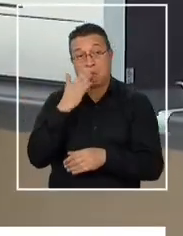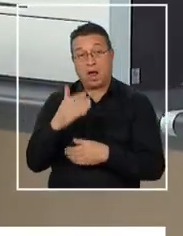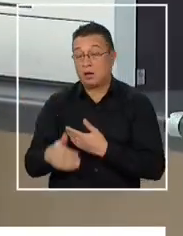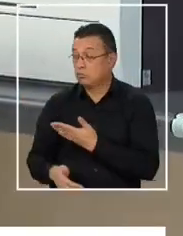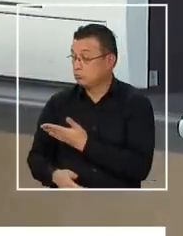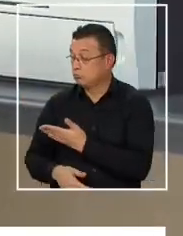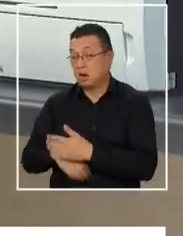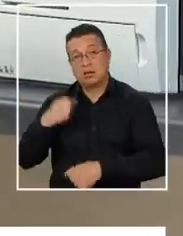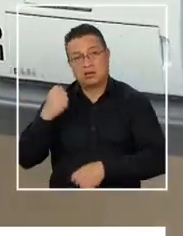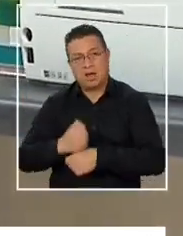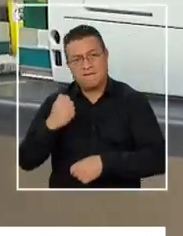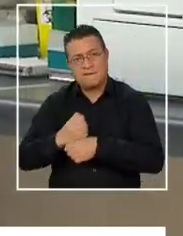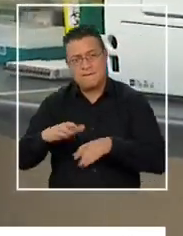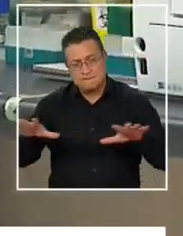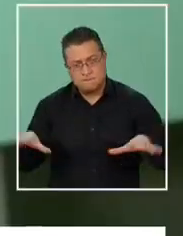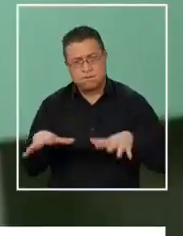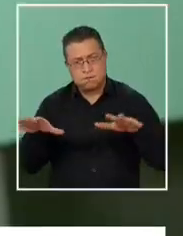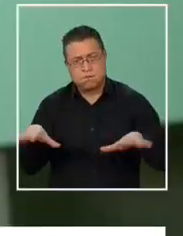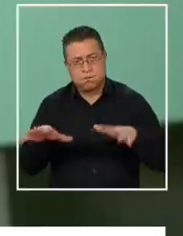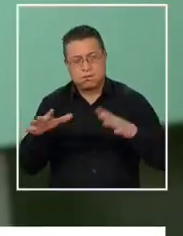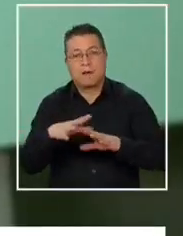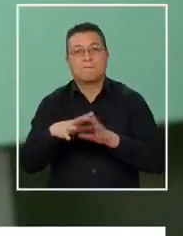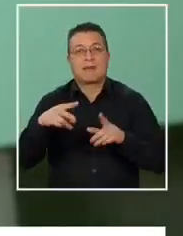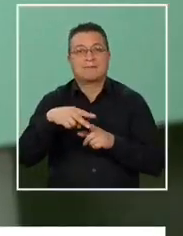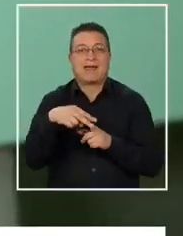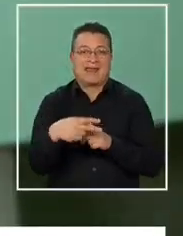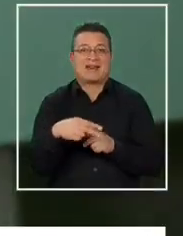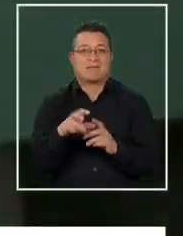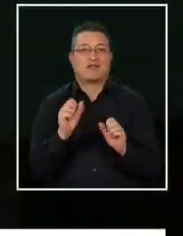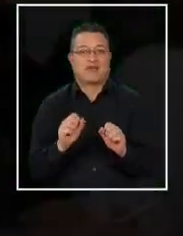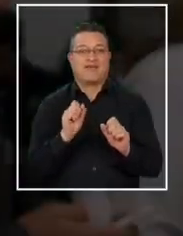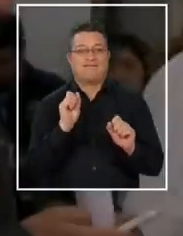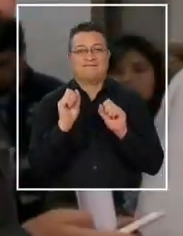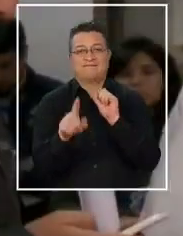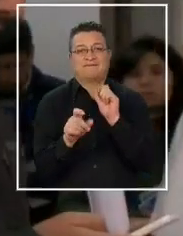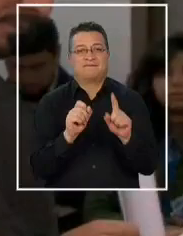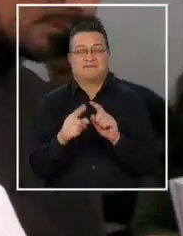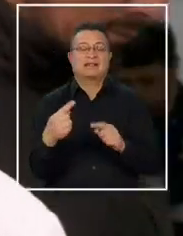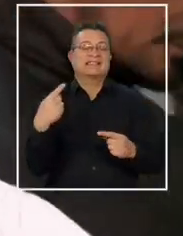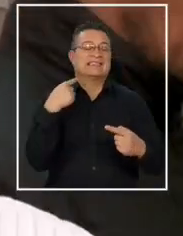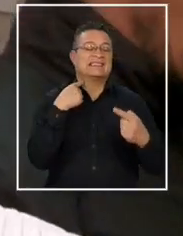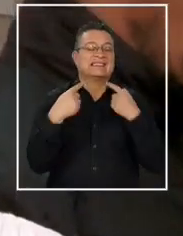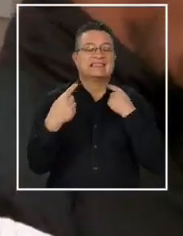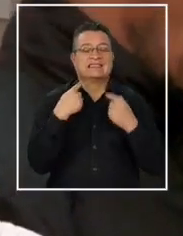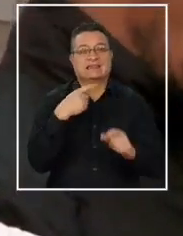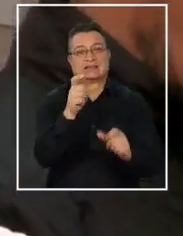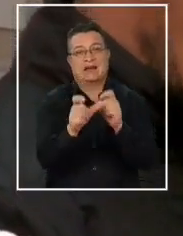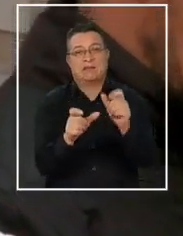trabaja arduamente para poder tener más herramientas para enfrentar enfermedades que afectan y preocupan a la población.